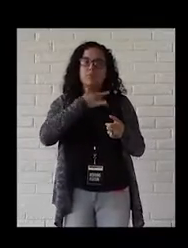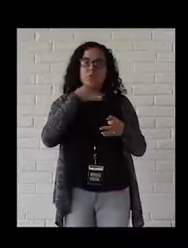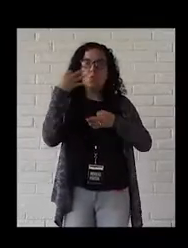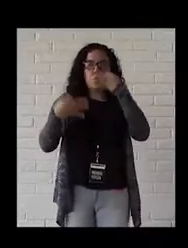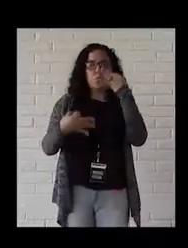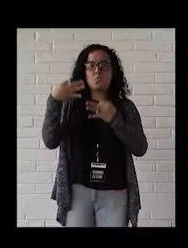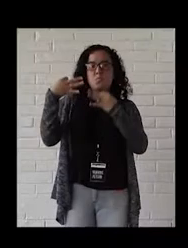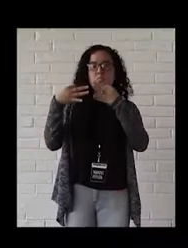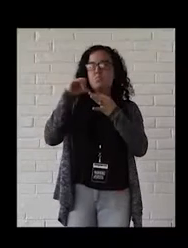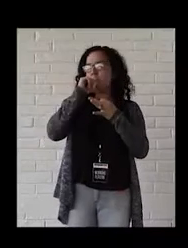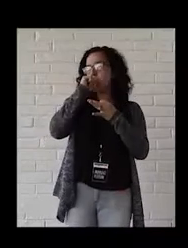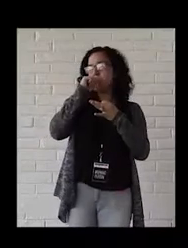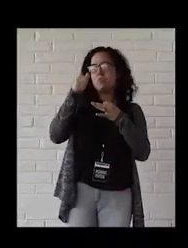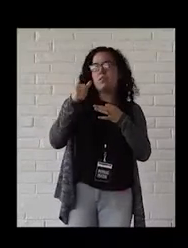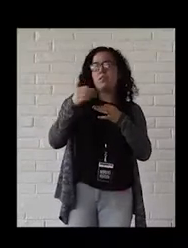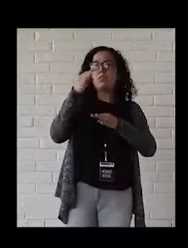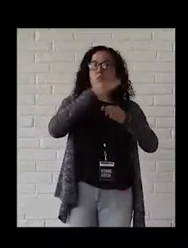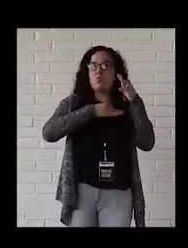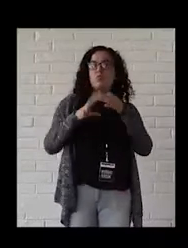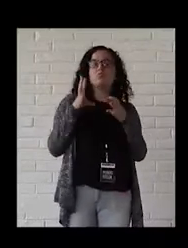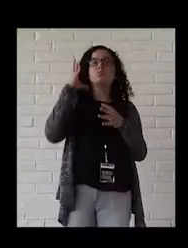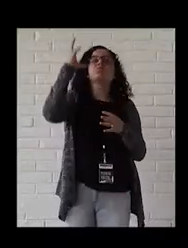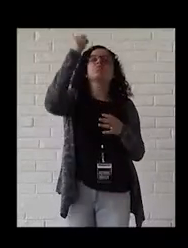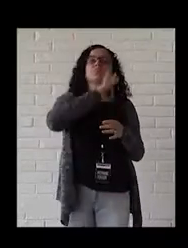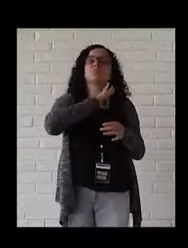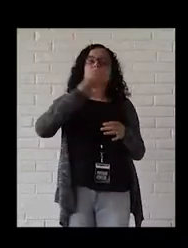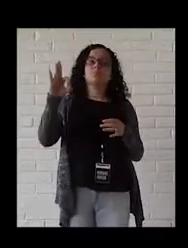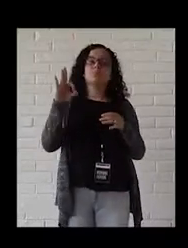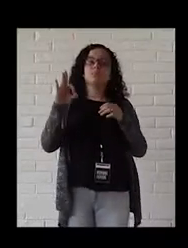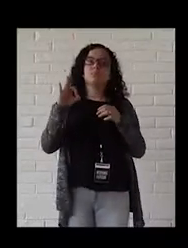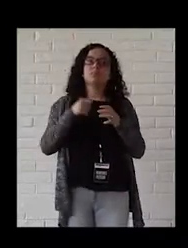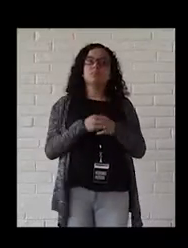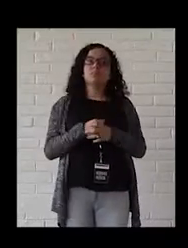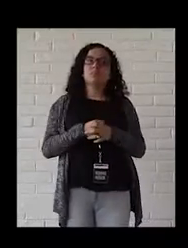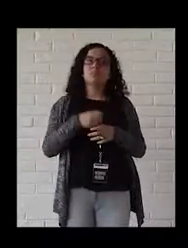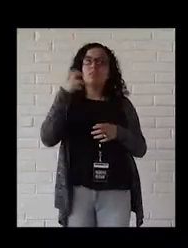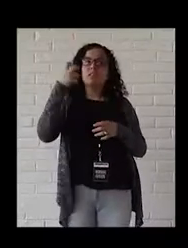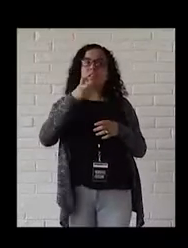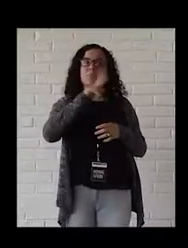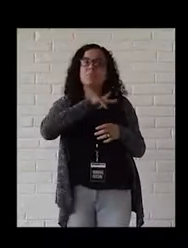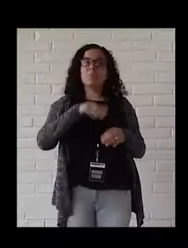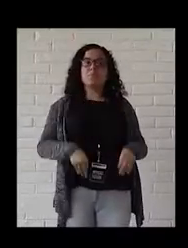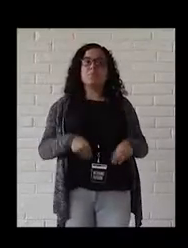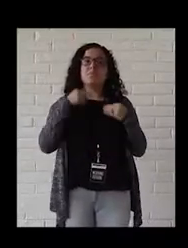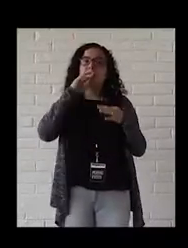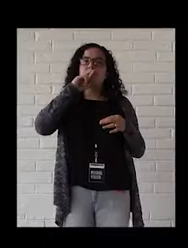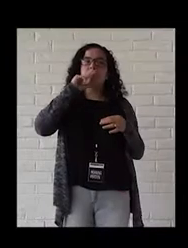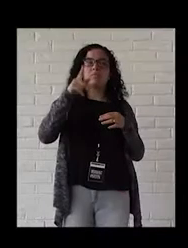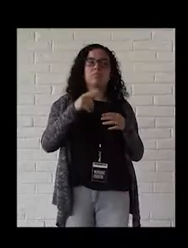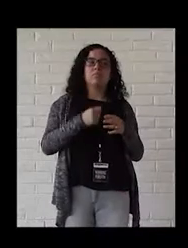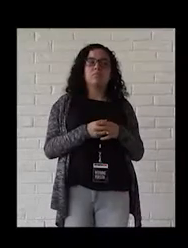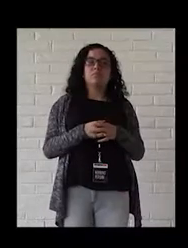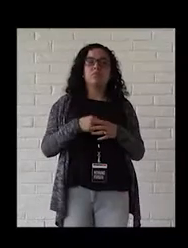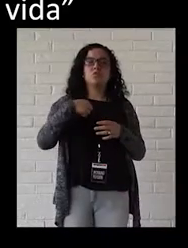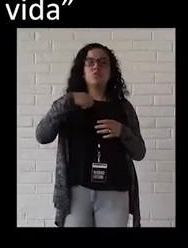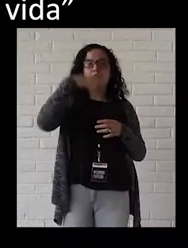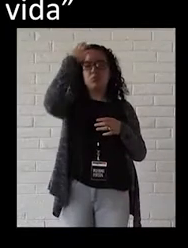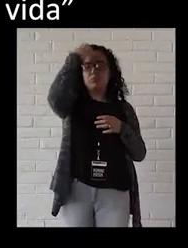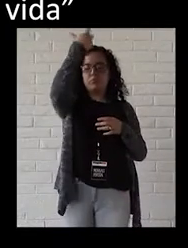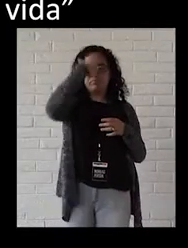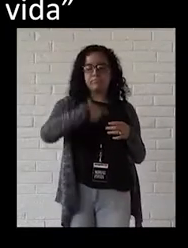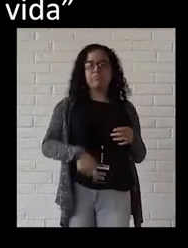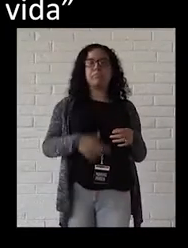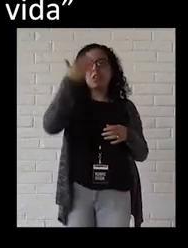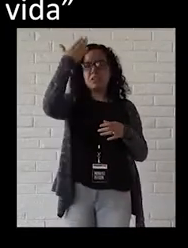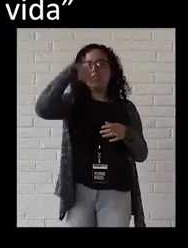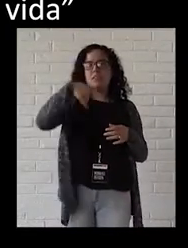posible. Cuando yo encontré este espacio, fue de los mejores momentos de mi vida, porque por primera vez realmente yo sabía quién era. Más allá